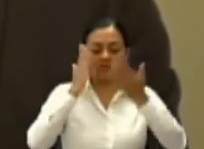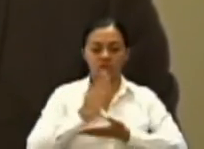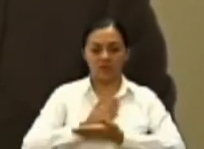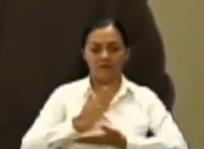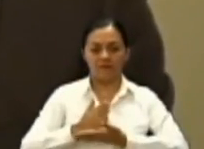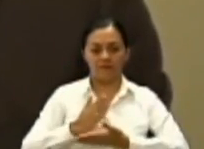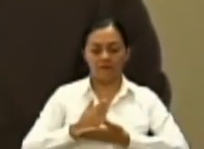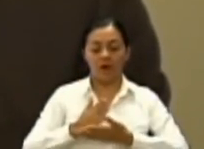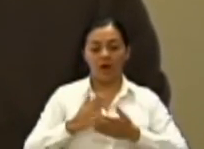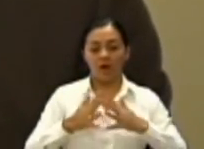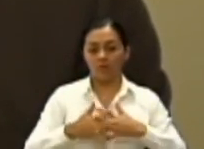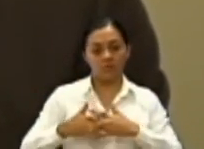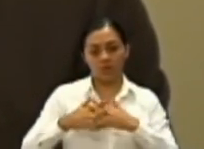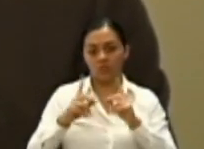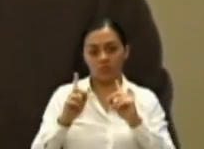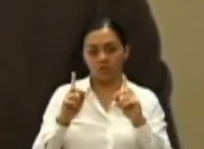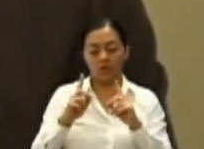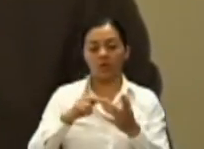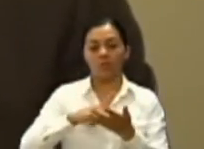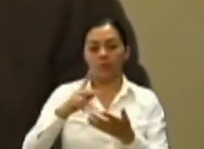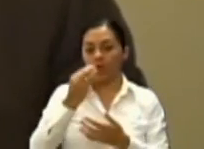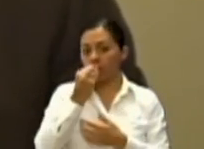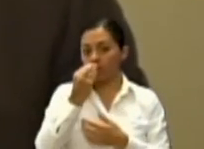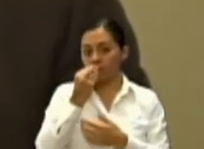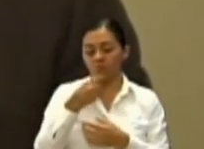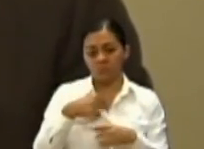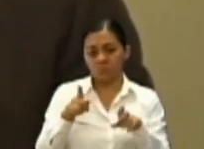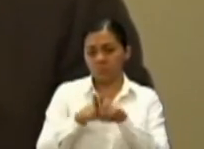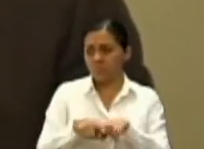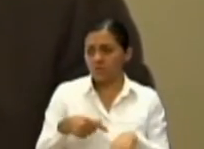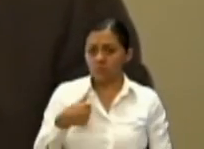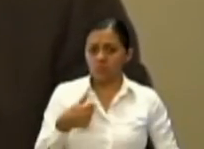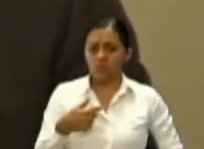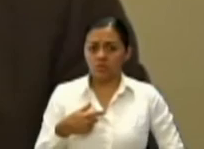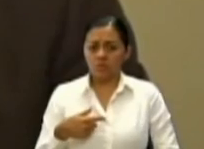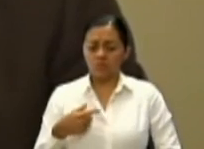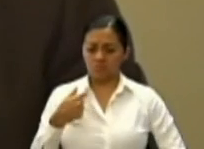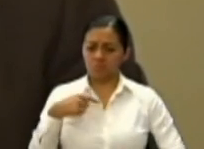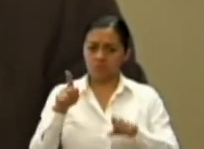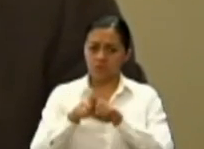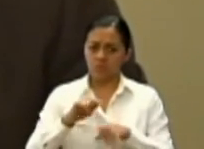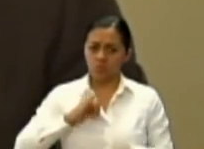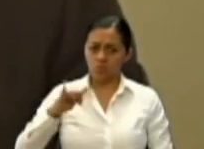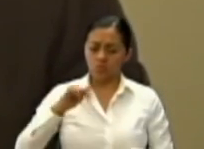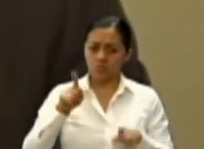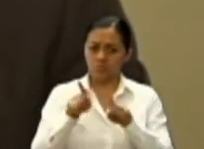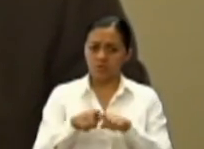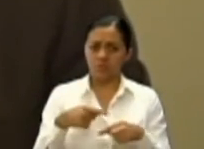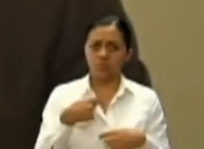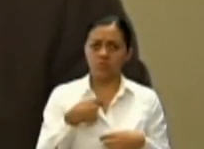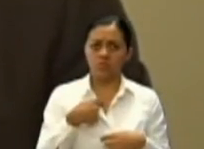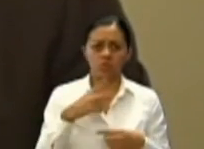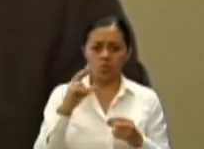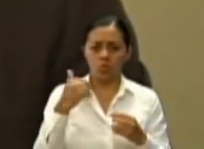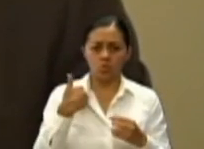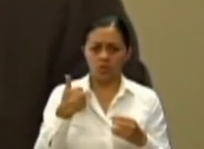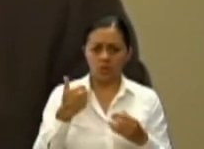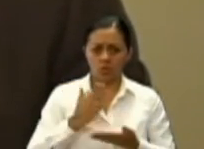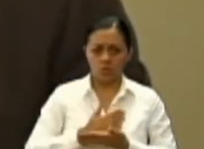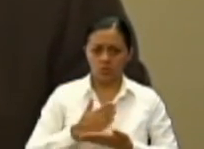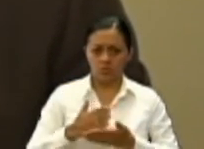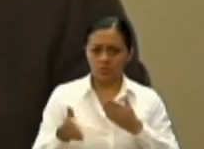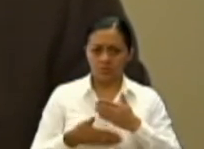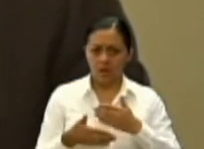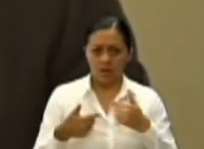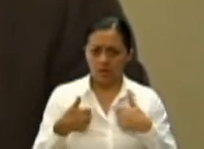extranjero que el pse para su comida y si yo puedo decir lo mismo no sólo después decir lo mismo le puedes ir mucho más y ni siquiera tengo cocinera